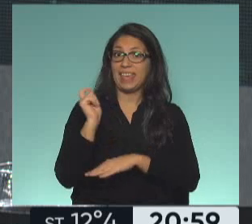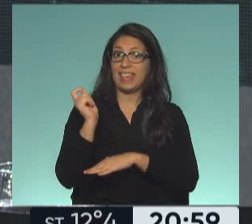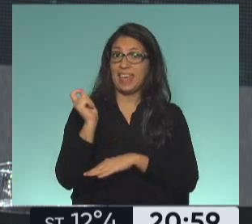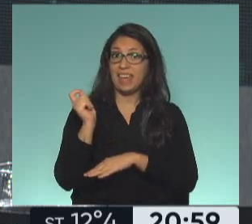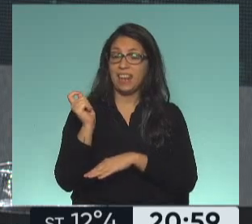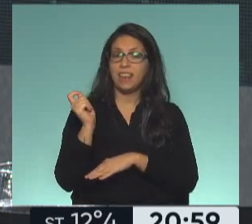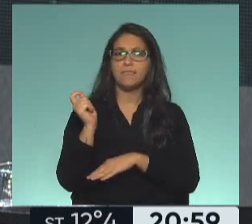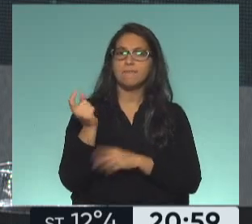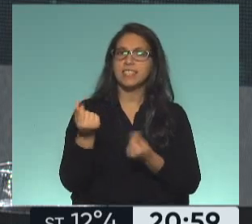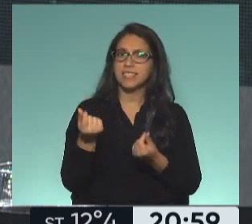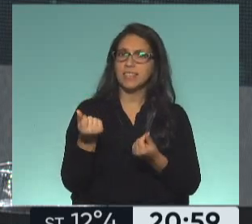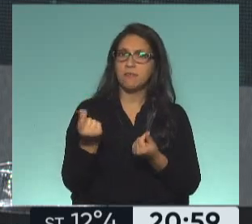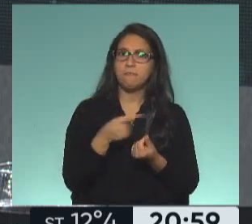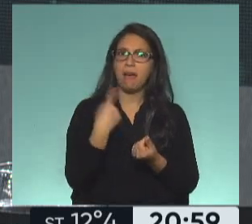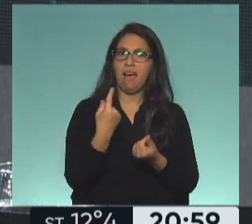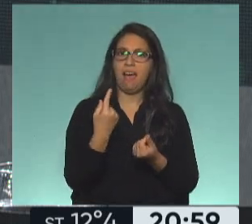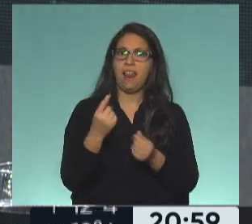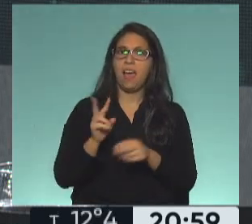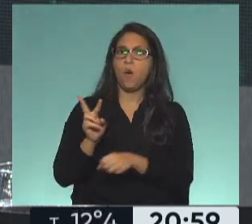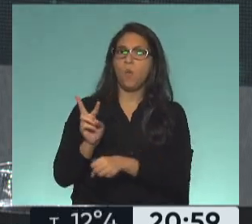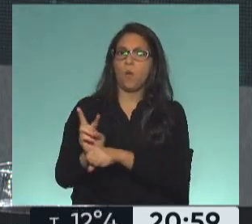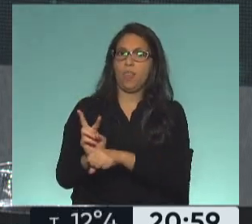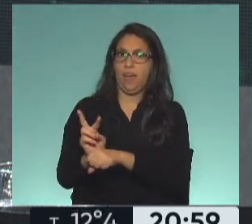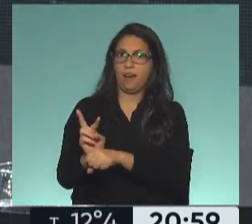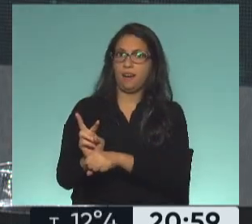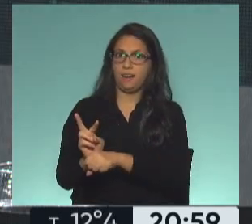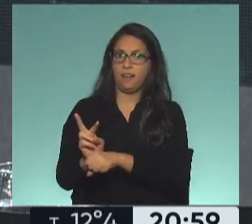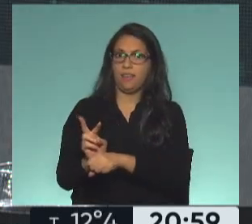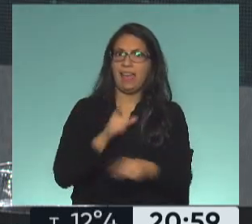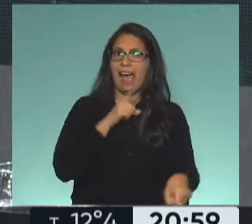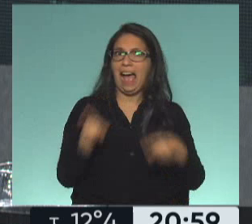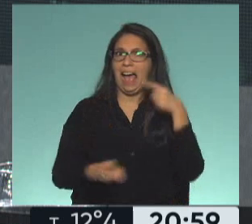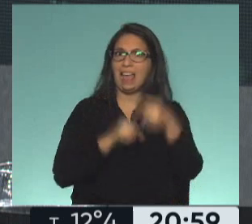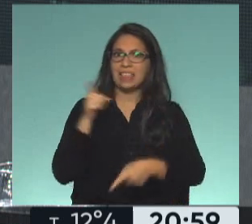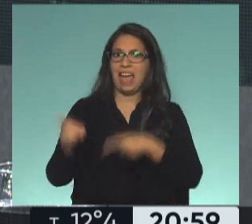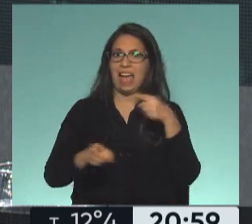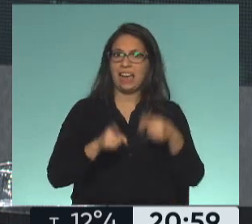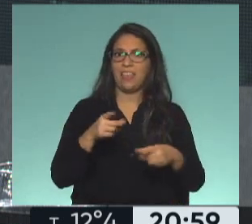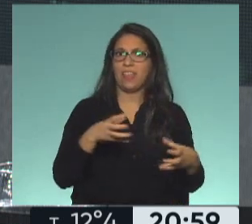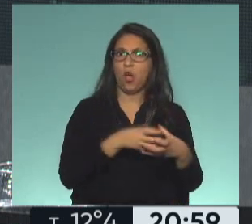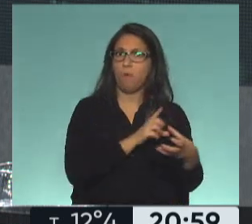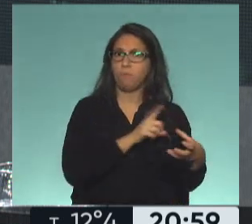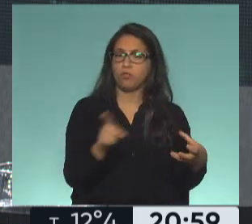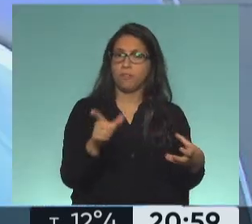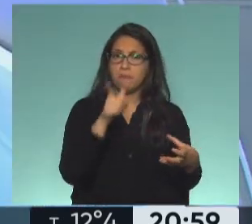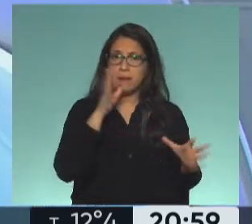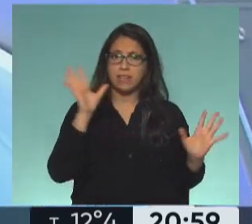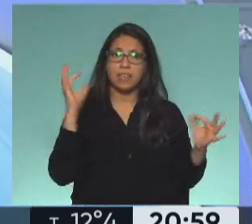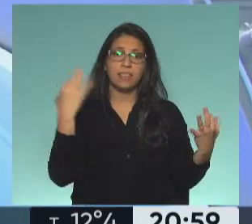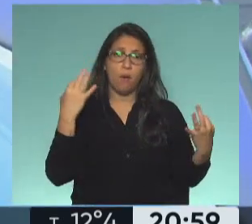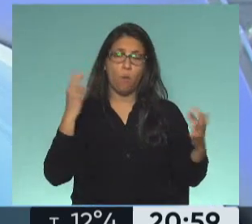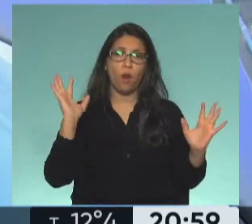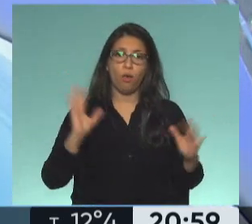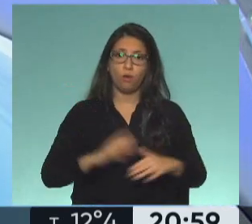oficialismo también sirve para resguardarlo o resguardarla de los ataques de la oposición. Me parece que por ahí